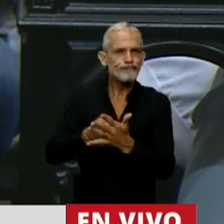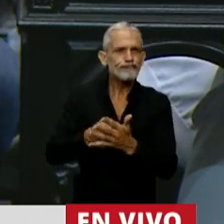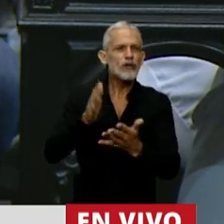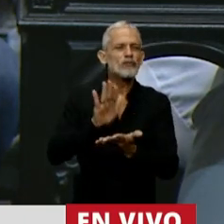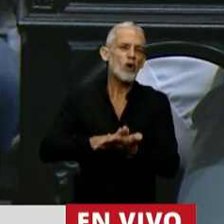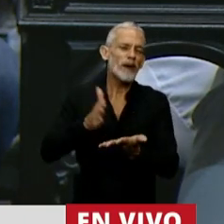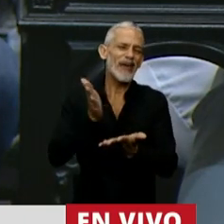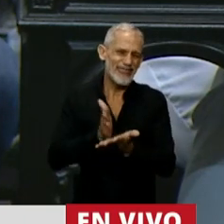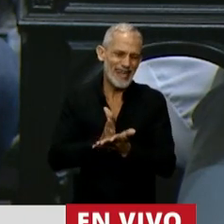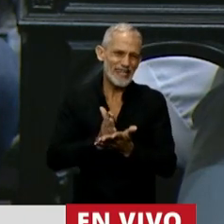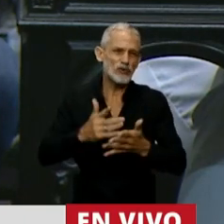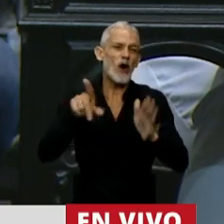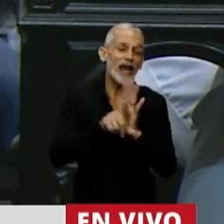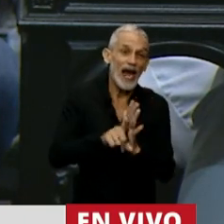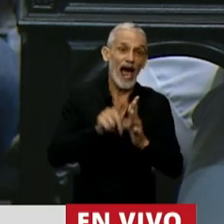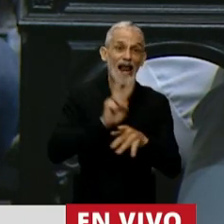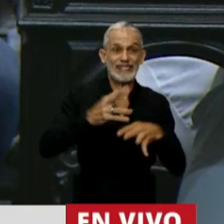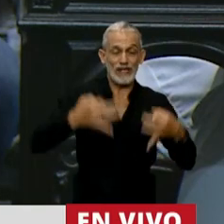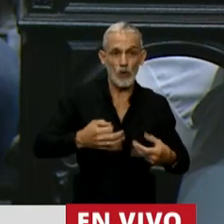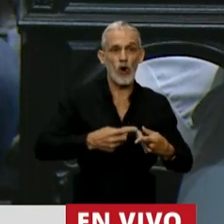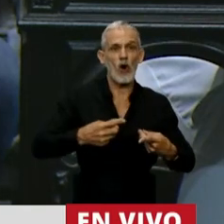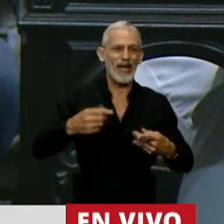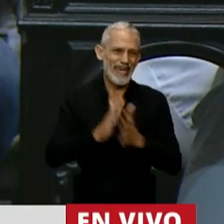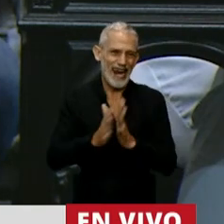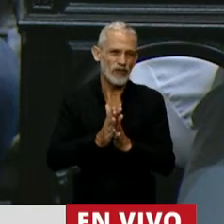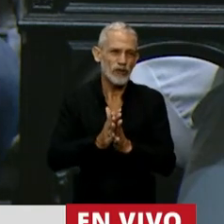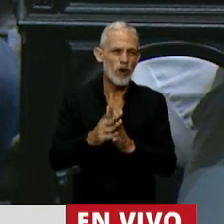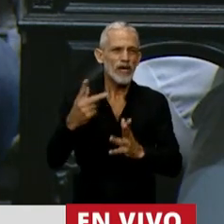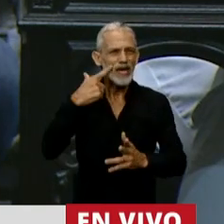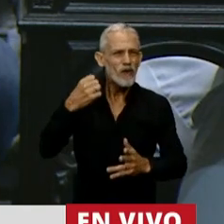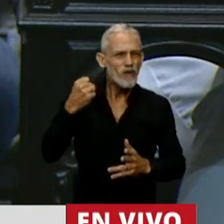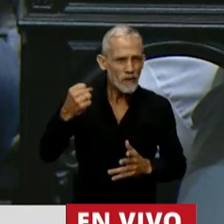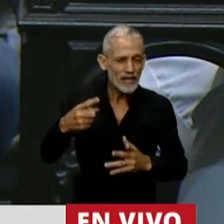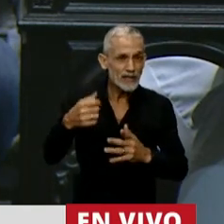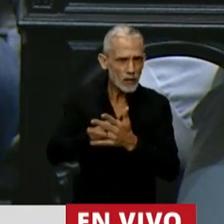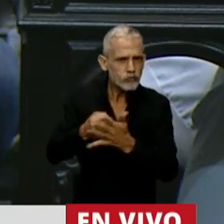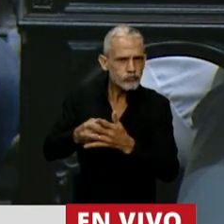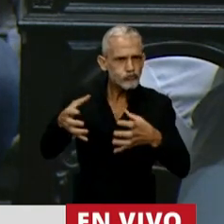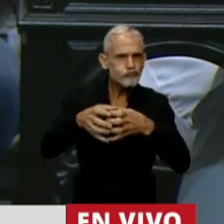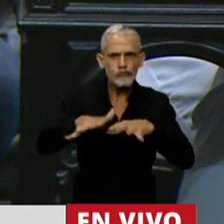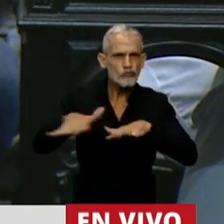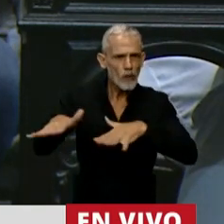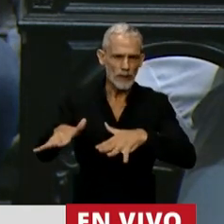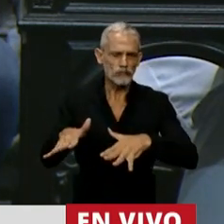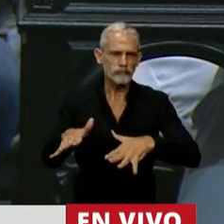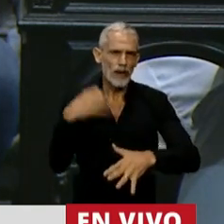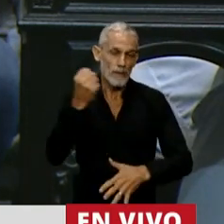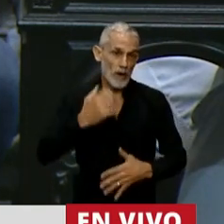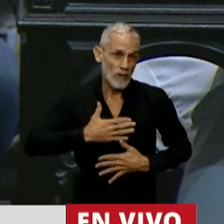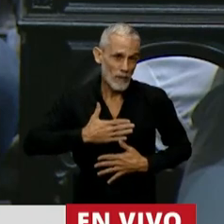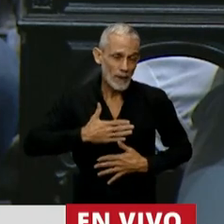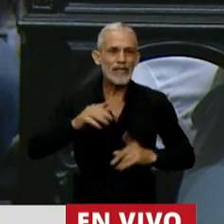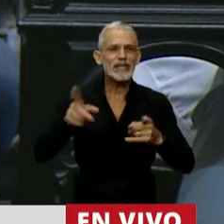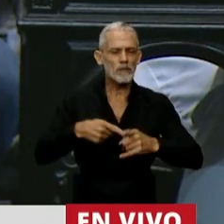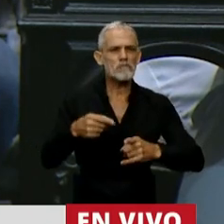aborto legal, seguro y gratuito y los movimientos feministas. Lo más importante para mí, presidente, es